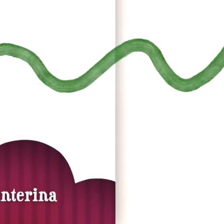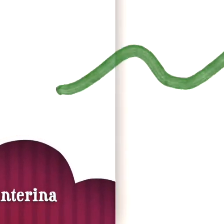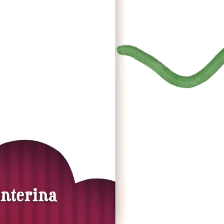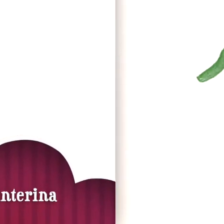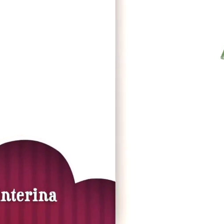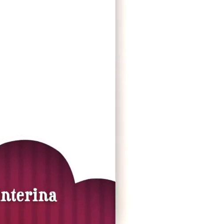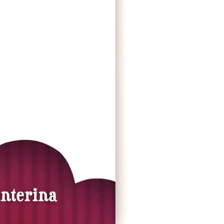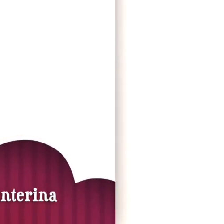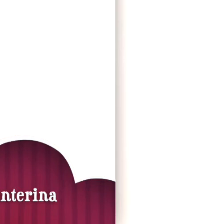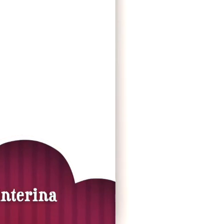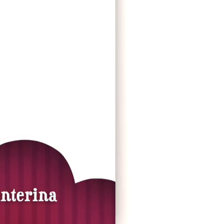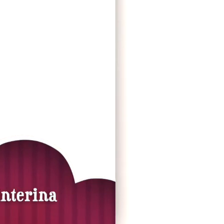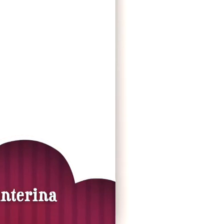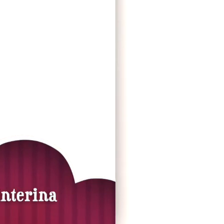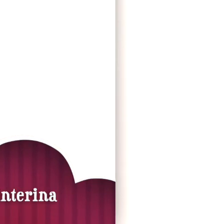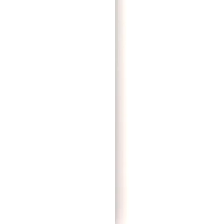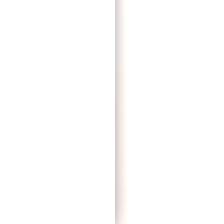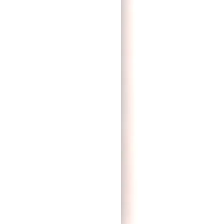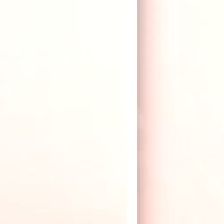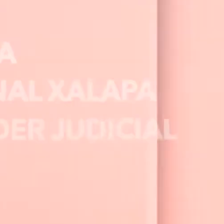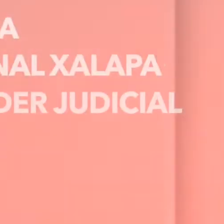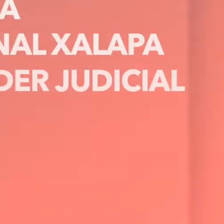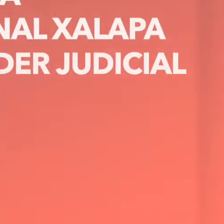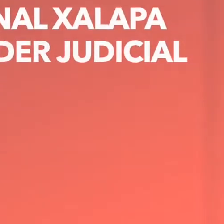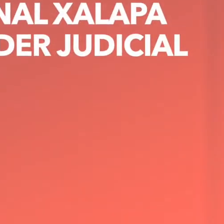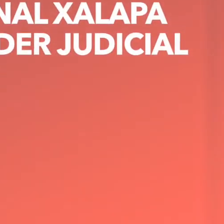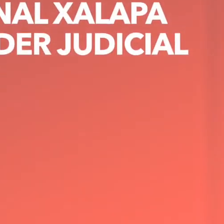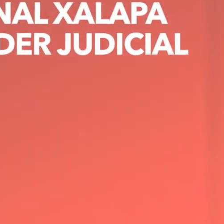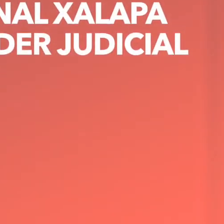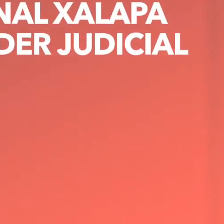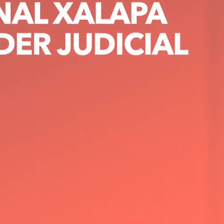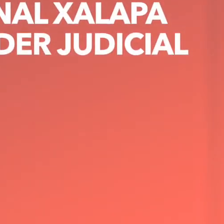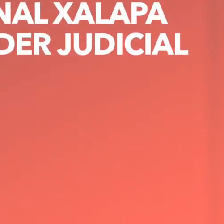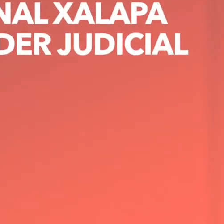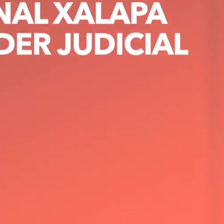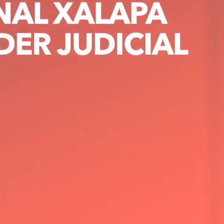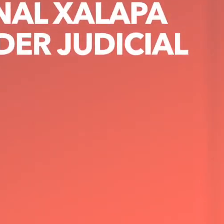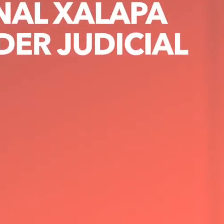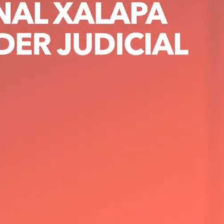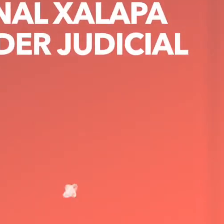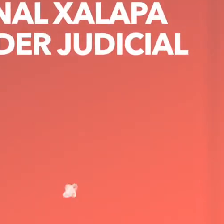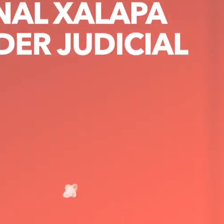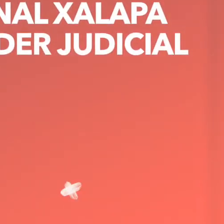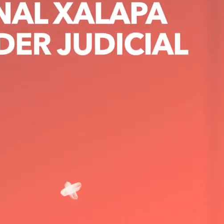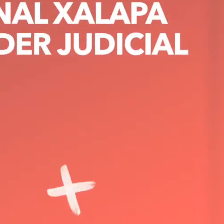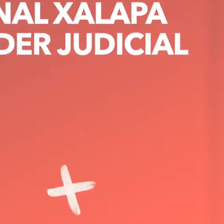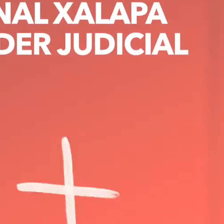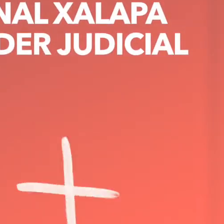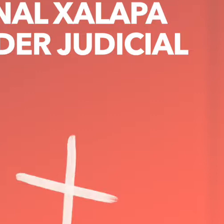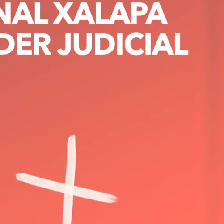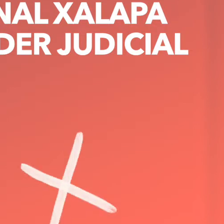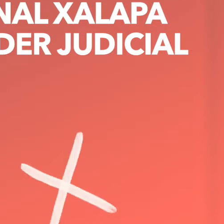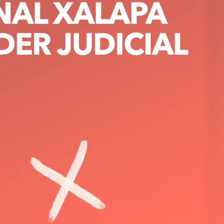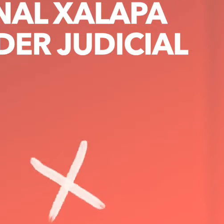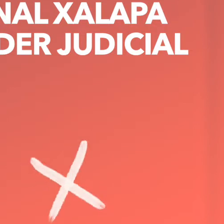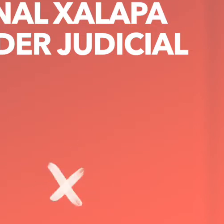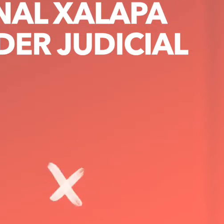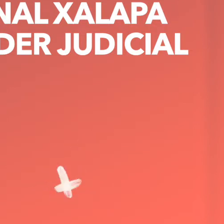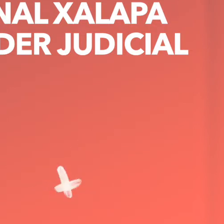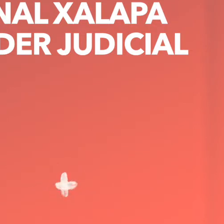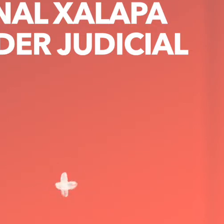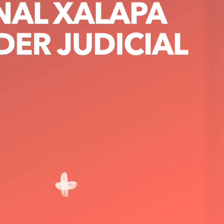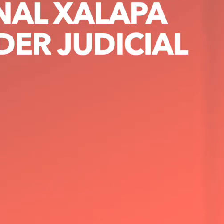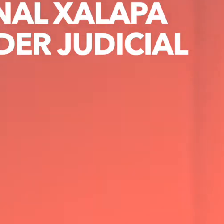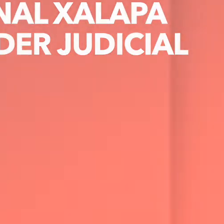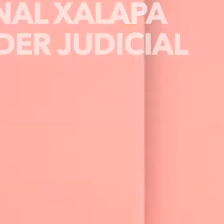Hoy desde La Tercera, acompáñame a conocer qué es y qué hace la presidencia de la Sala Regional Jalapa del Tribunal Electoral del Poder